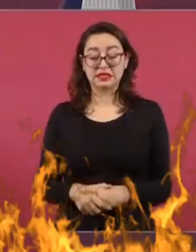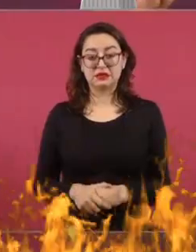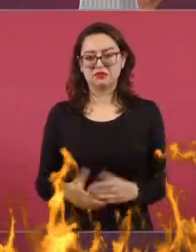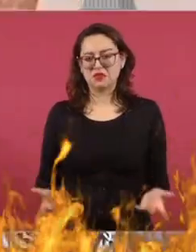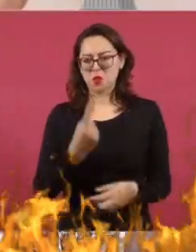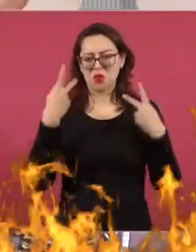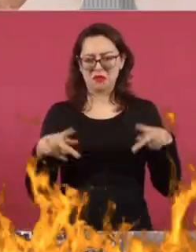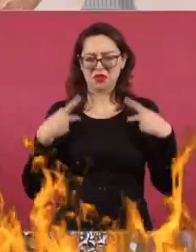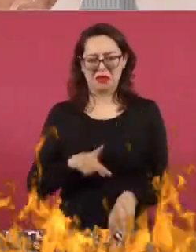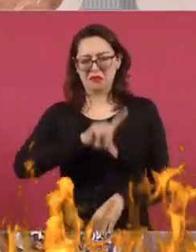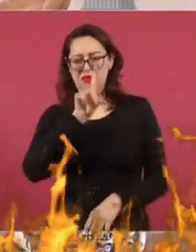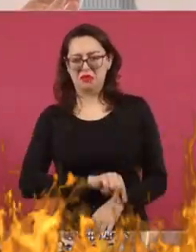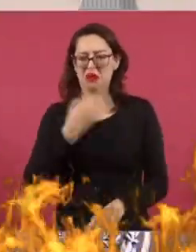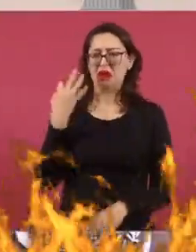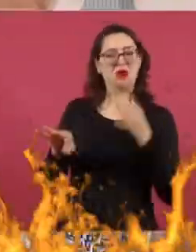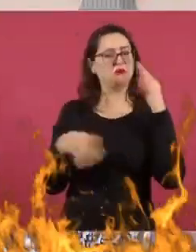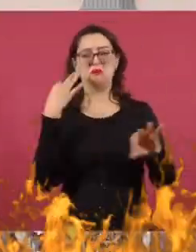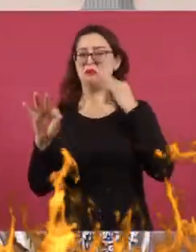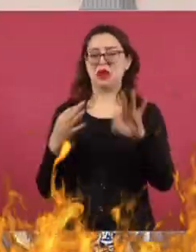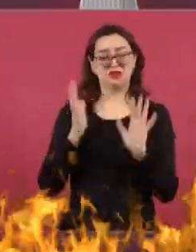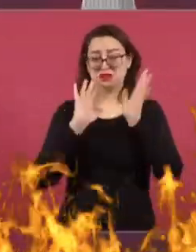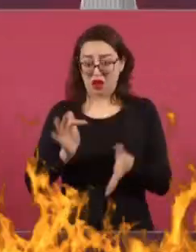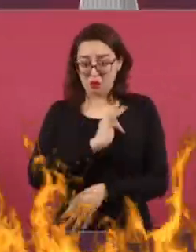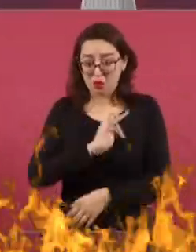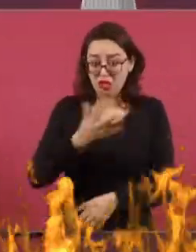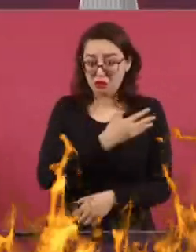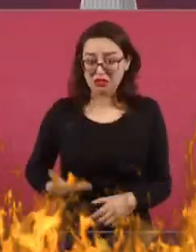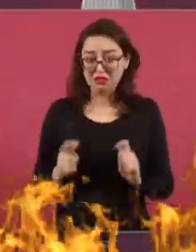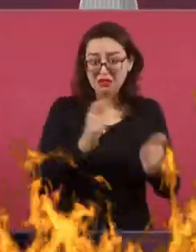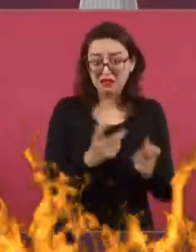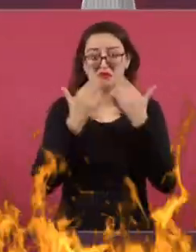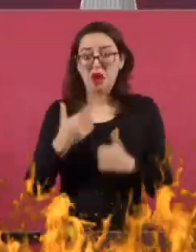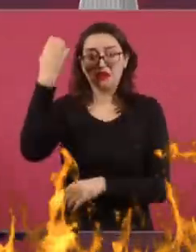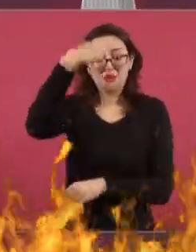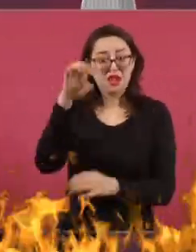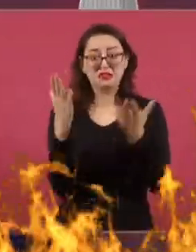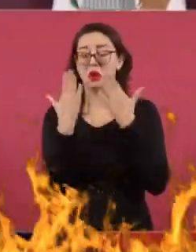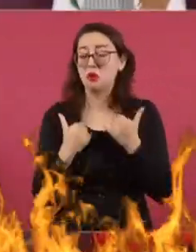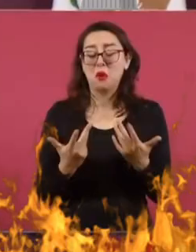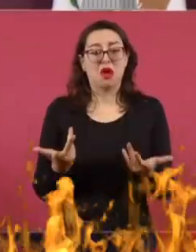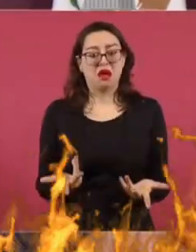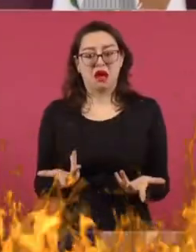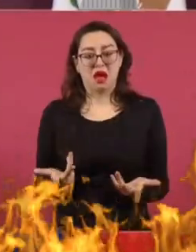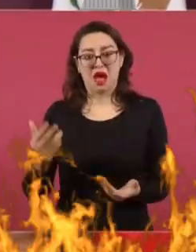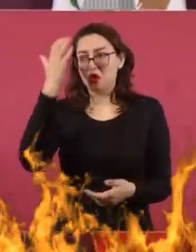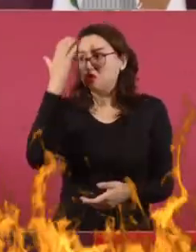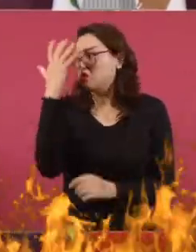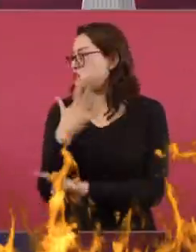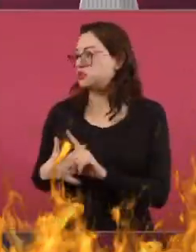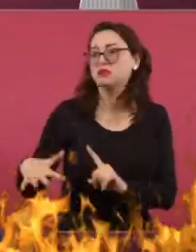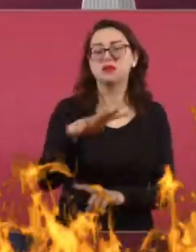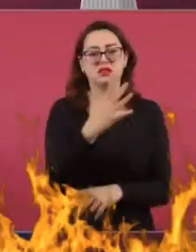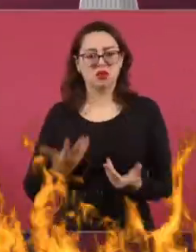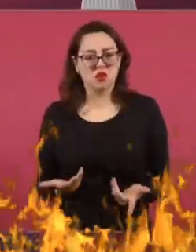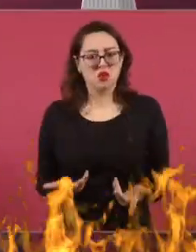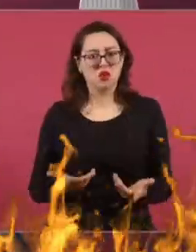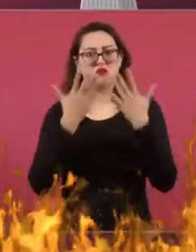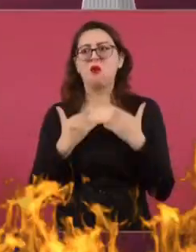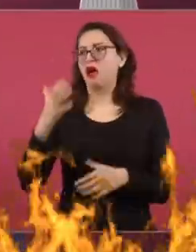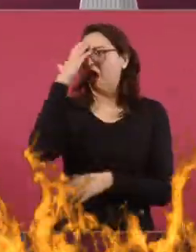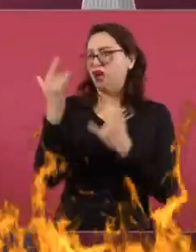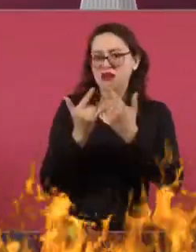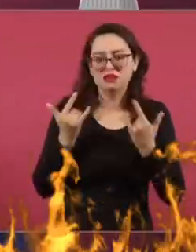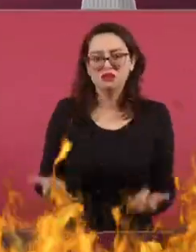groserías. No. ¿Sí? Y el conocimiento del país, y el conocimiento de la